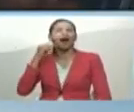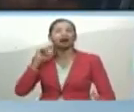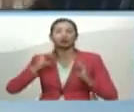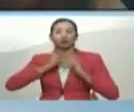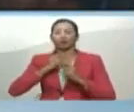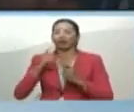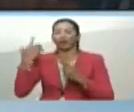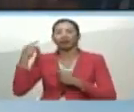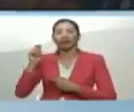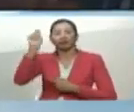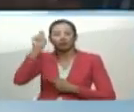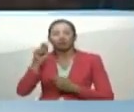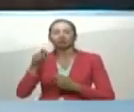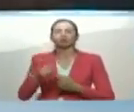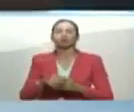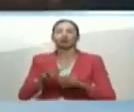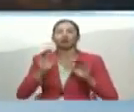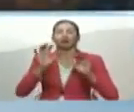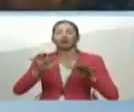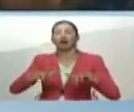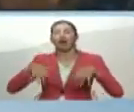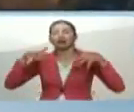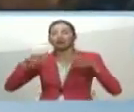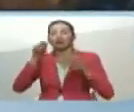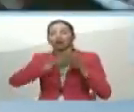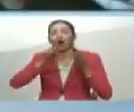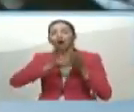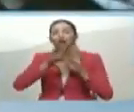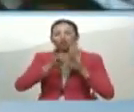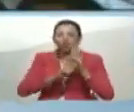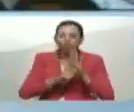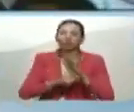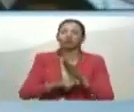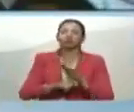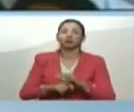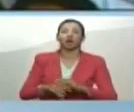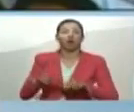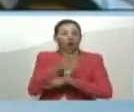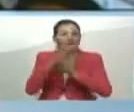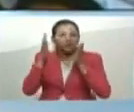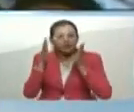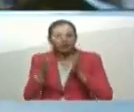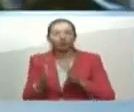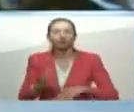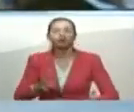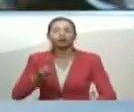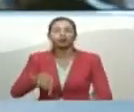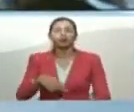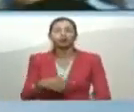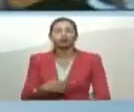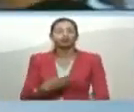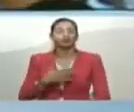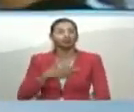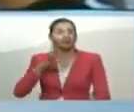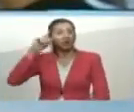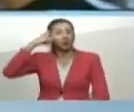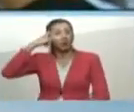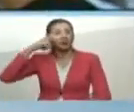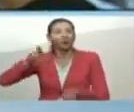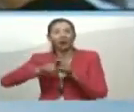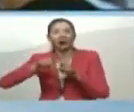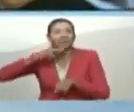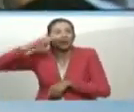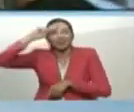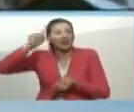diputado, ha sido constituyente, es gobernador, pero para mí esencialmente es el recuerdo de mi padre, un